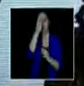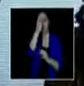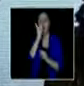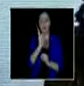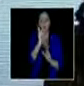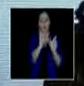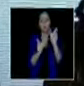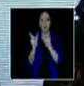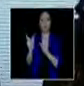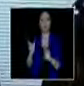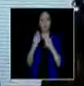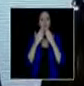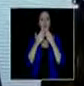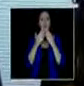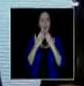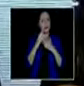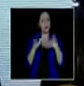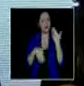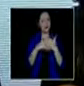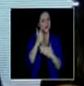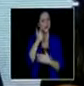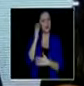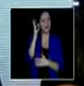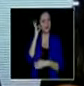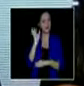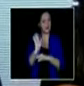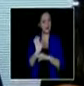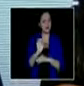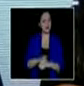gente. Muchísimas gracias a todas y a todos.